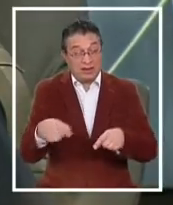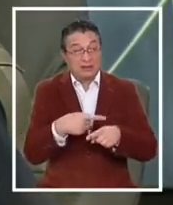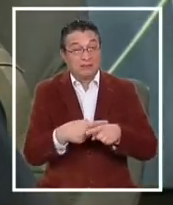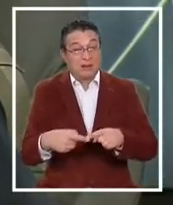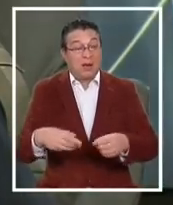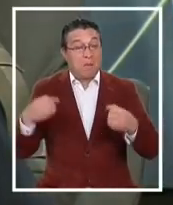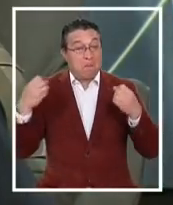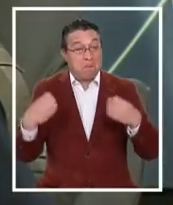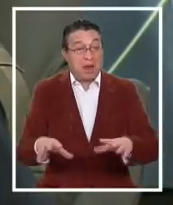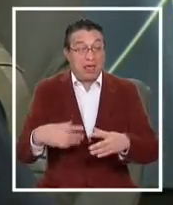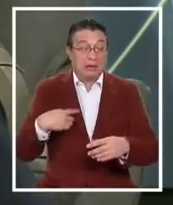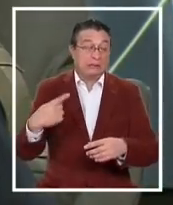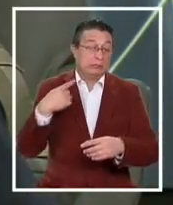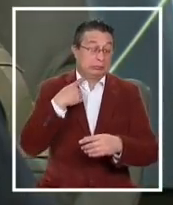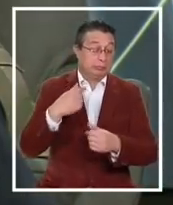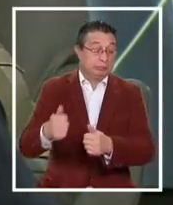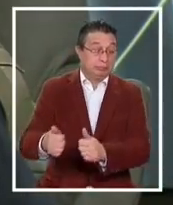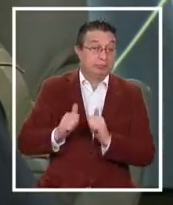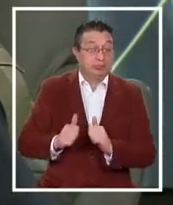perder esta batalla?